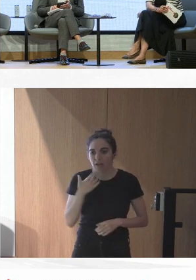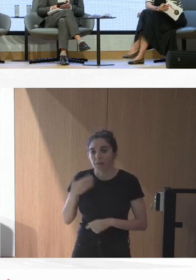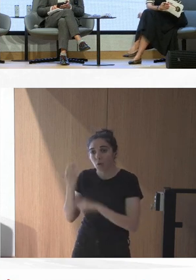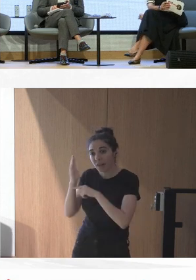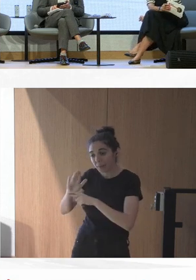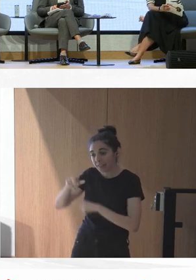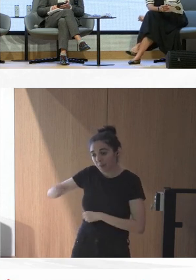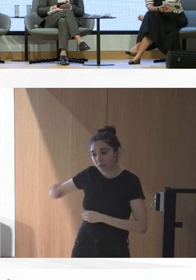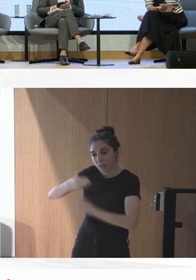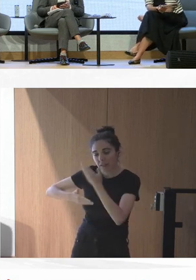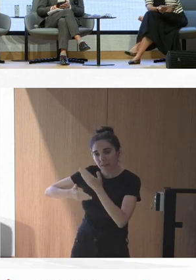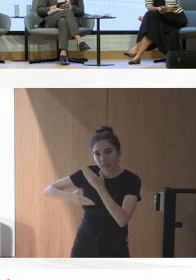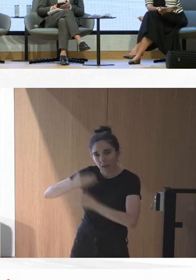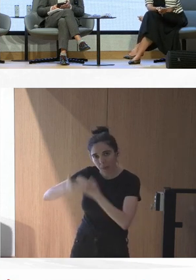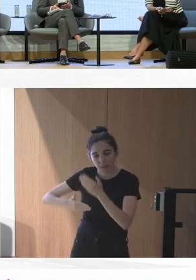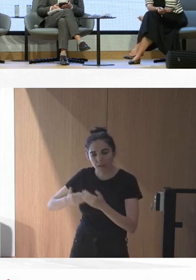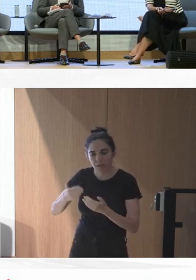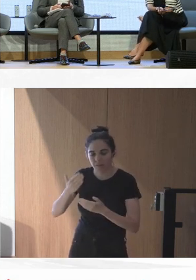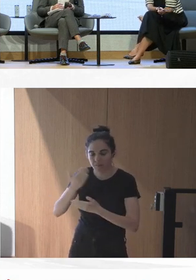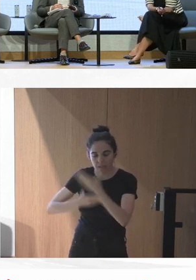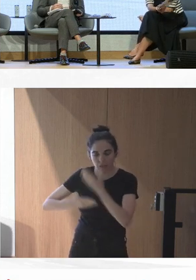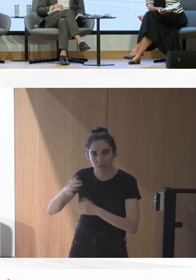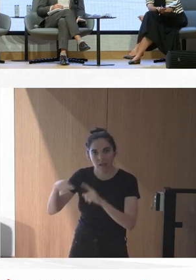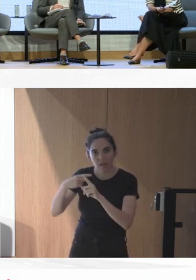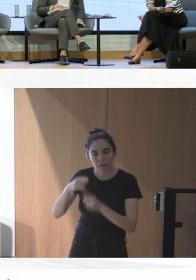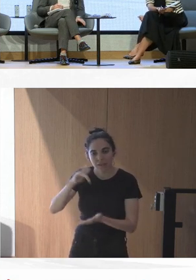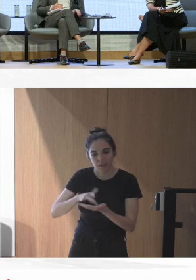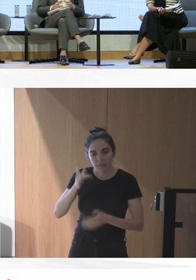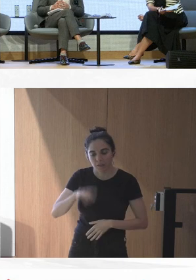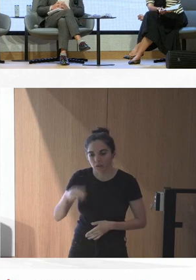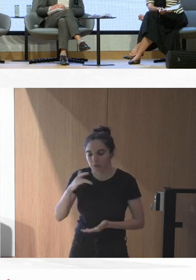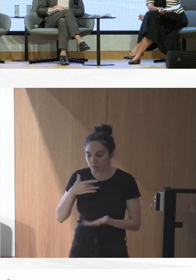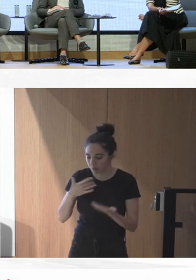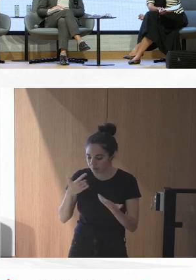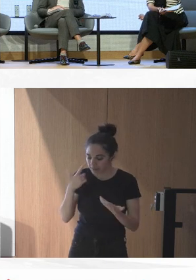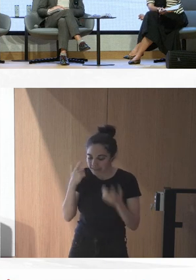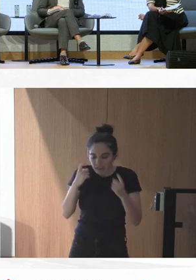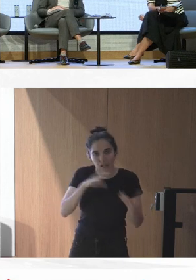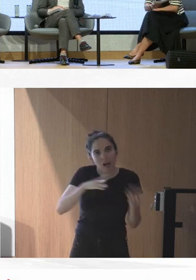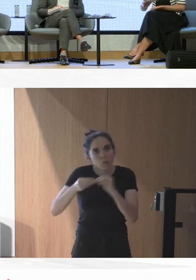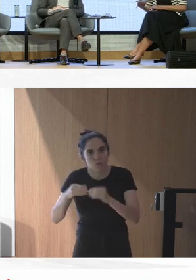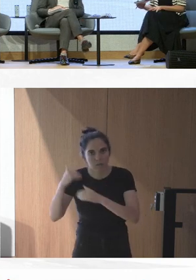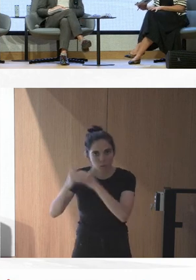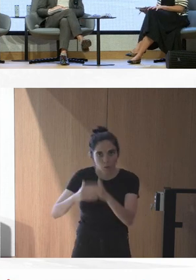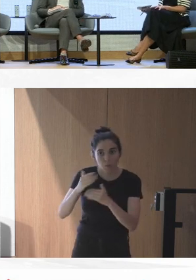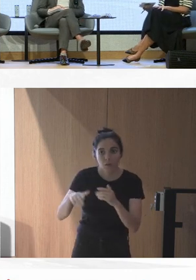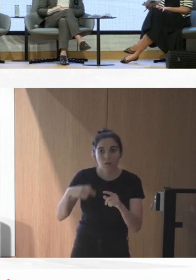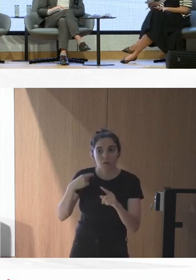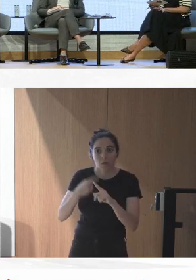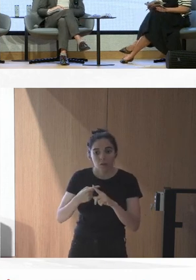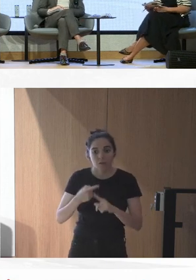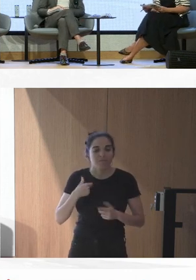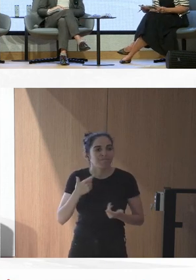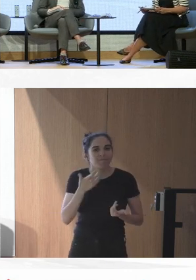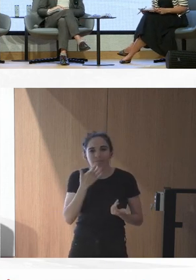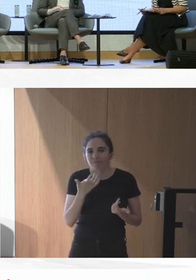discapacidad, pero también implementando un proyecto de ajustes de procedimiento. Y de esas interacciones con las autoridades